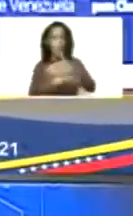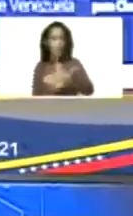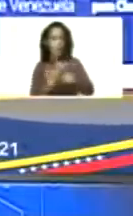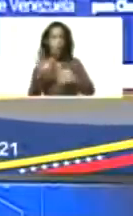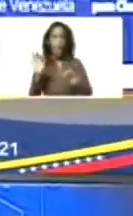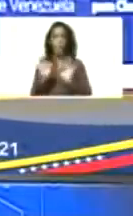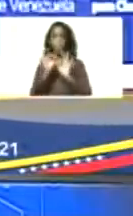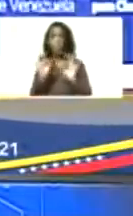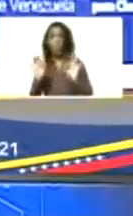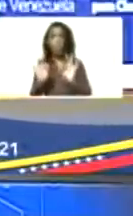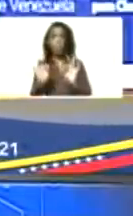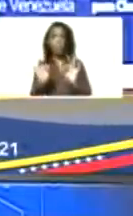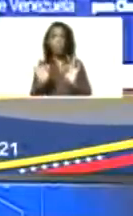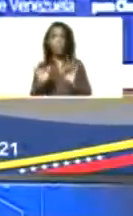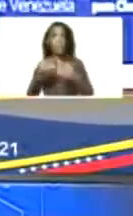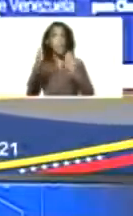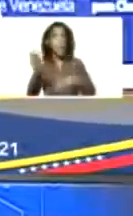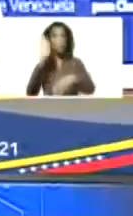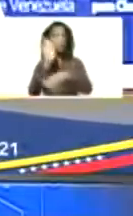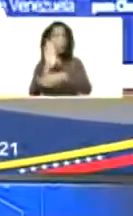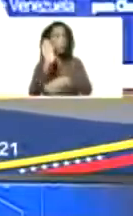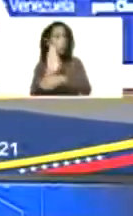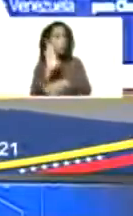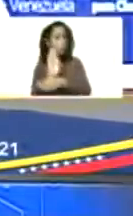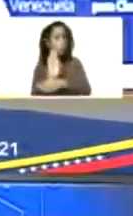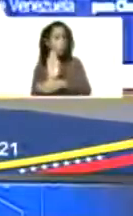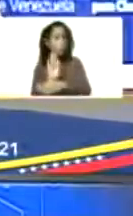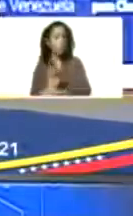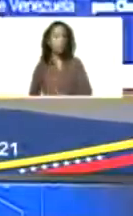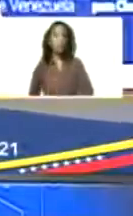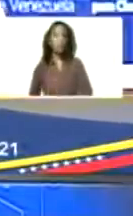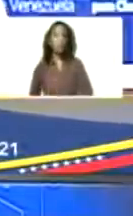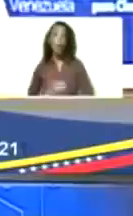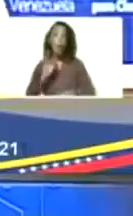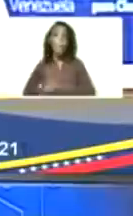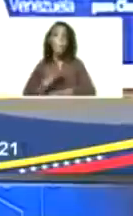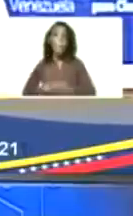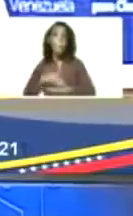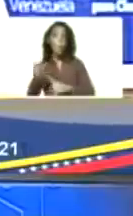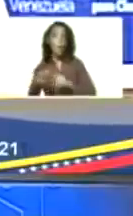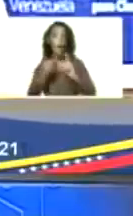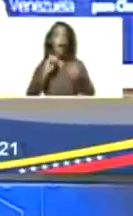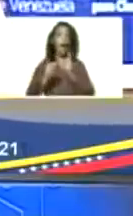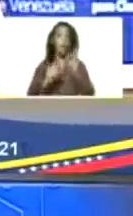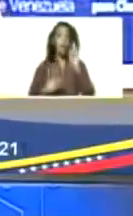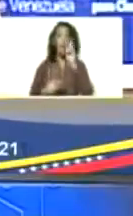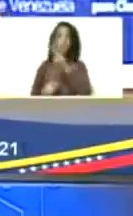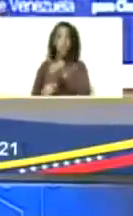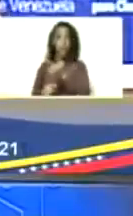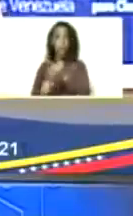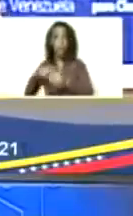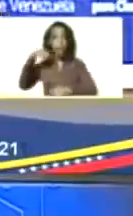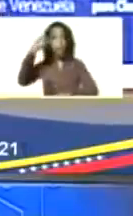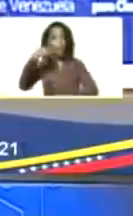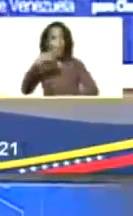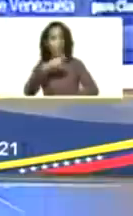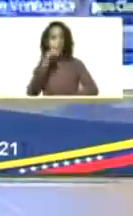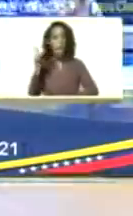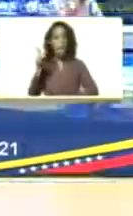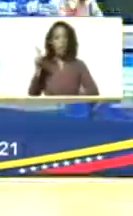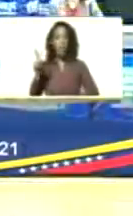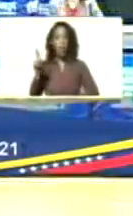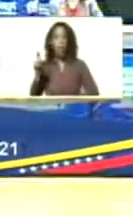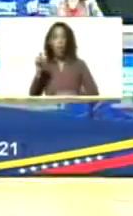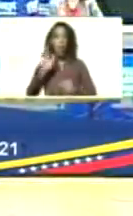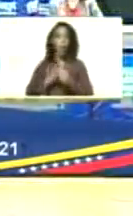conciertos que se cuiden, porque a veces vemos los videos, vicepresidenta, de esos conciertos,